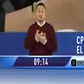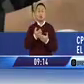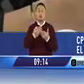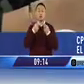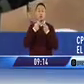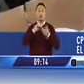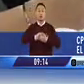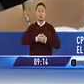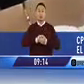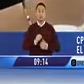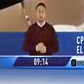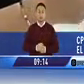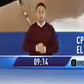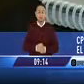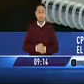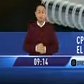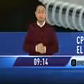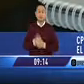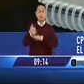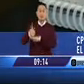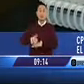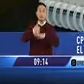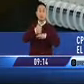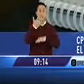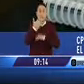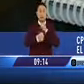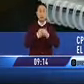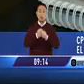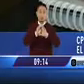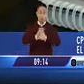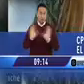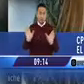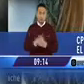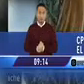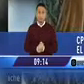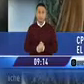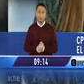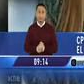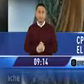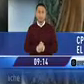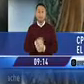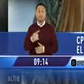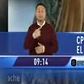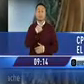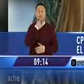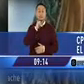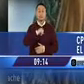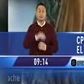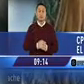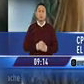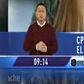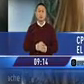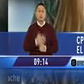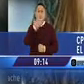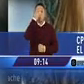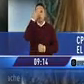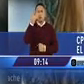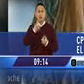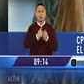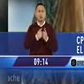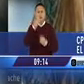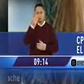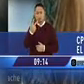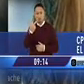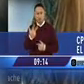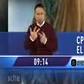y solidaria, cuyos titulares cumplieron 5 años en funciones. Al respecto, la funcionaria detalla el motivo de esta decisión.